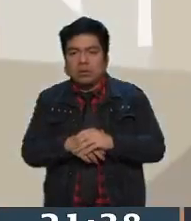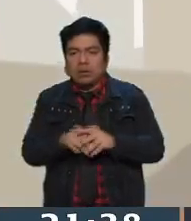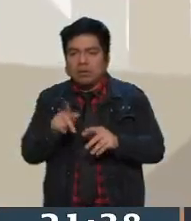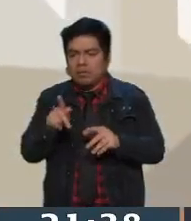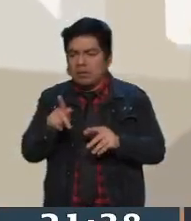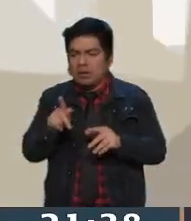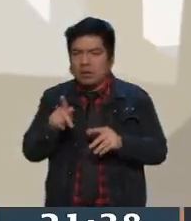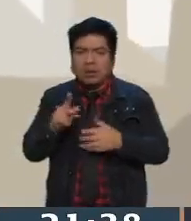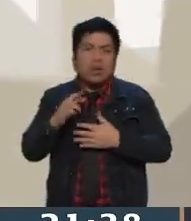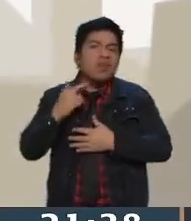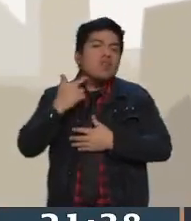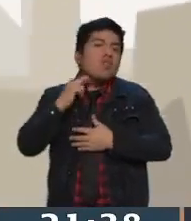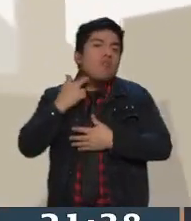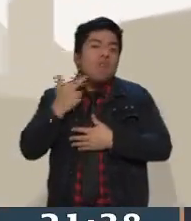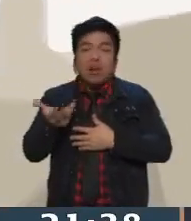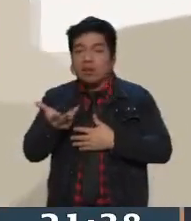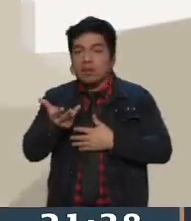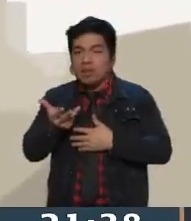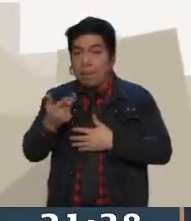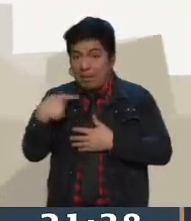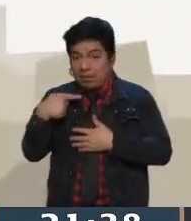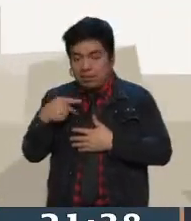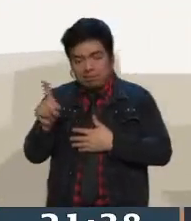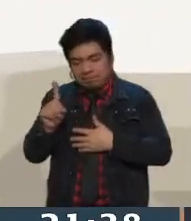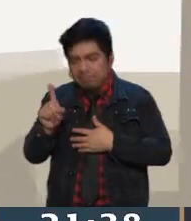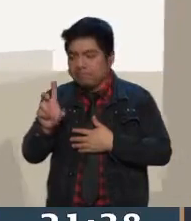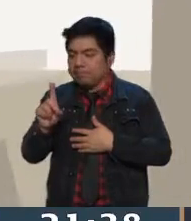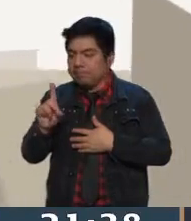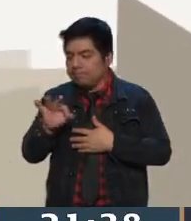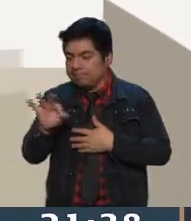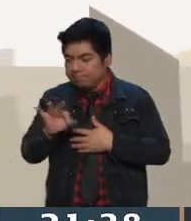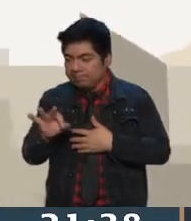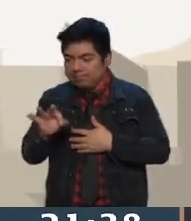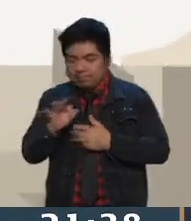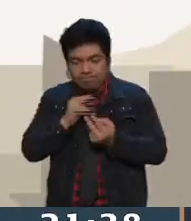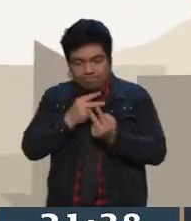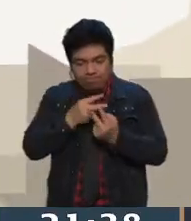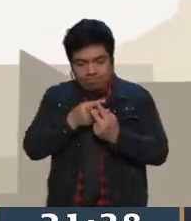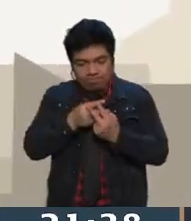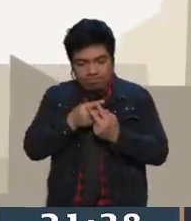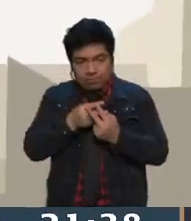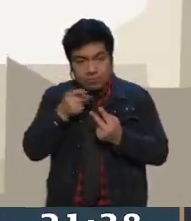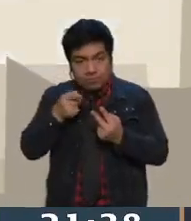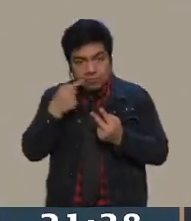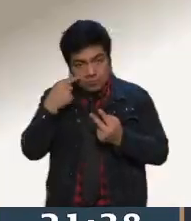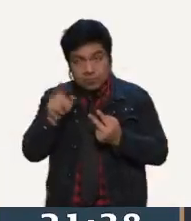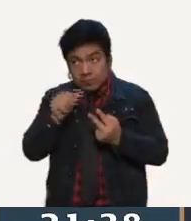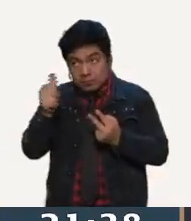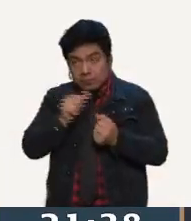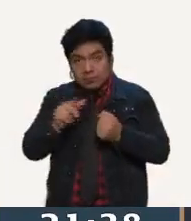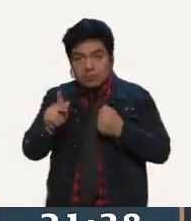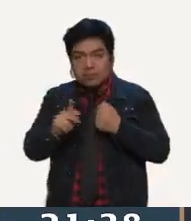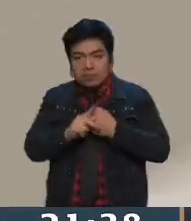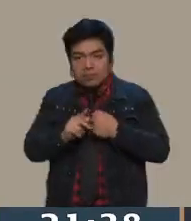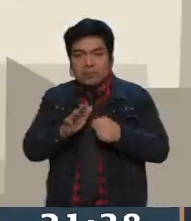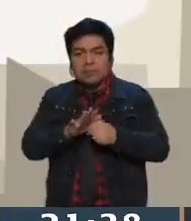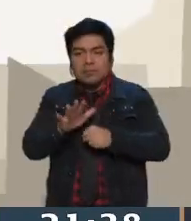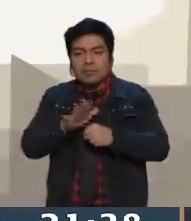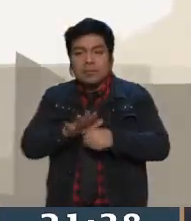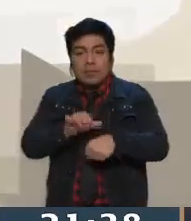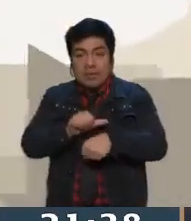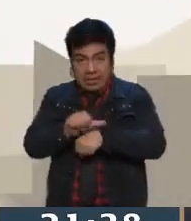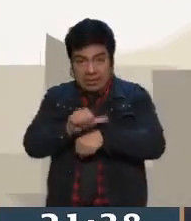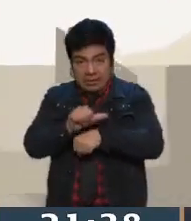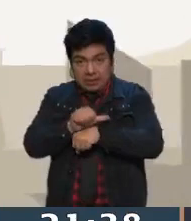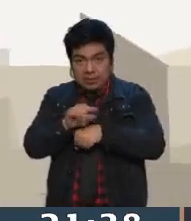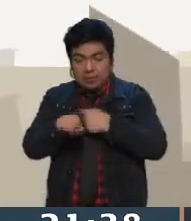robots, no son personas reales. El 30% de estas conversaciones que provienen del extranjero son en